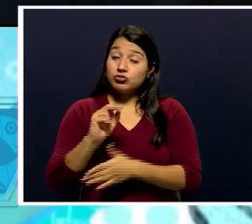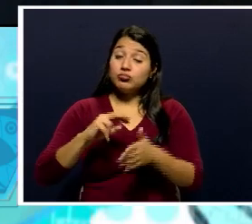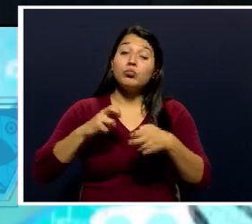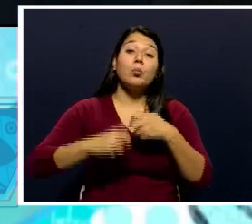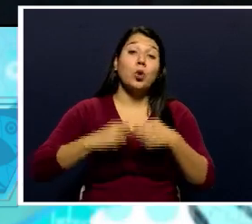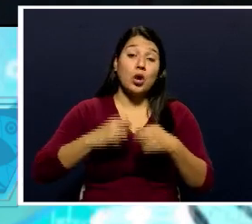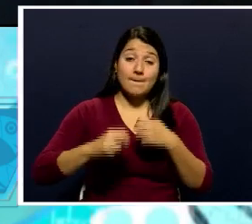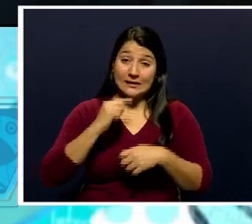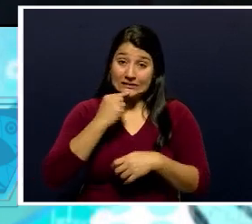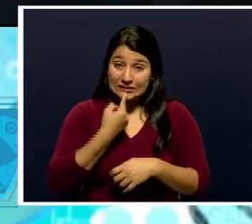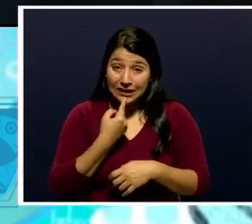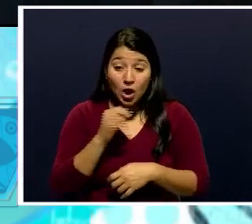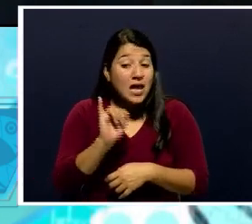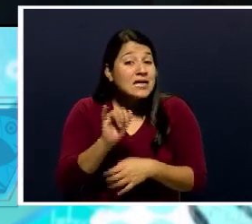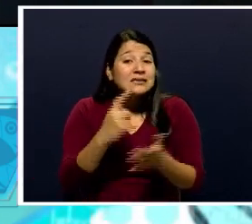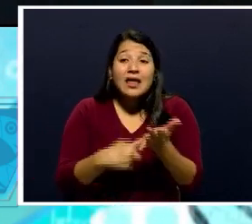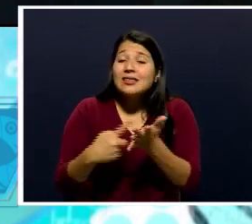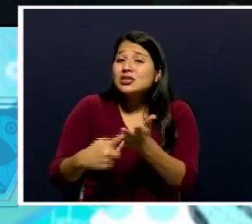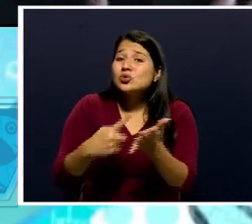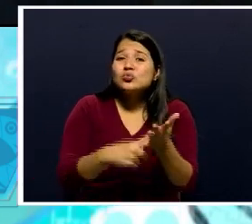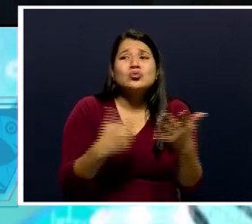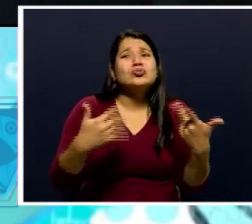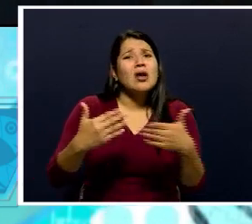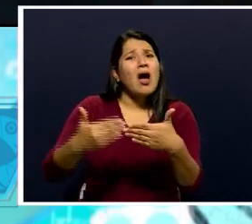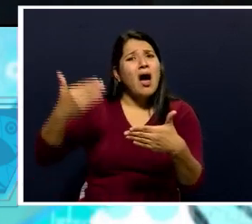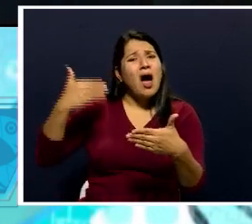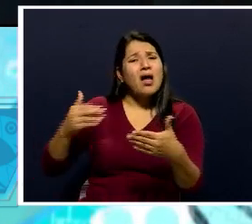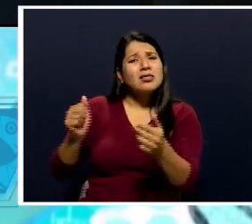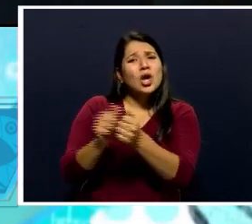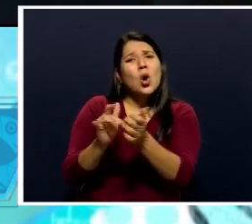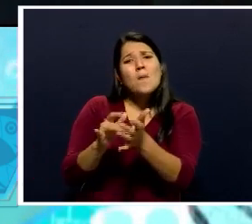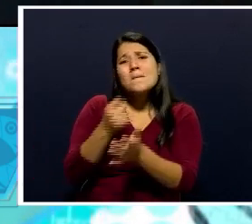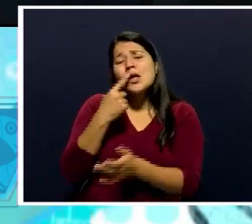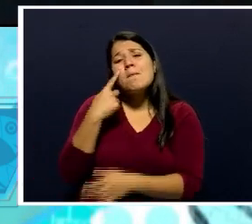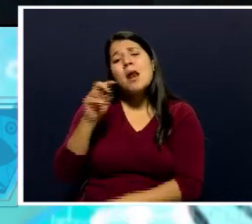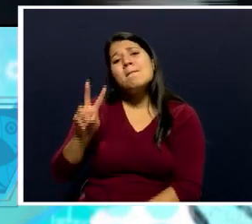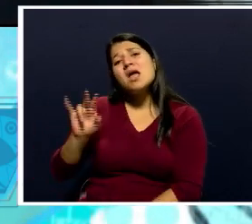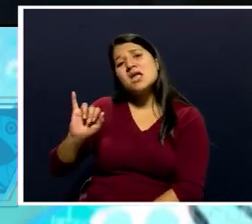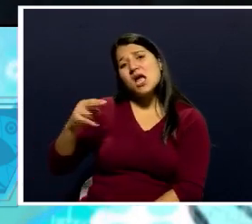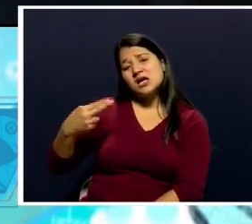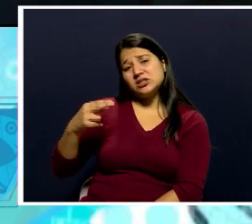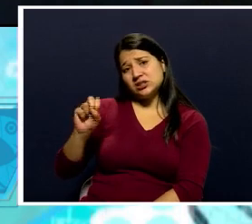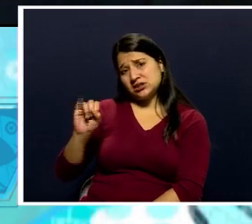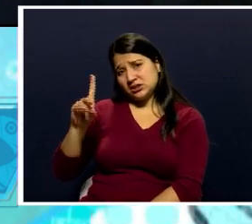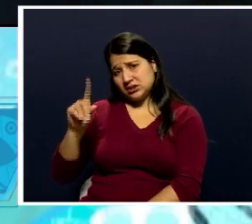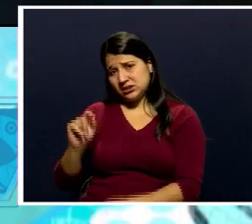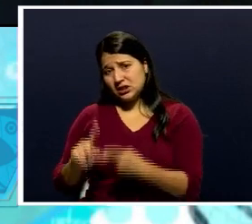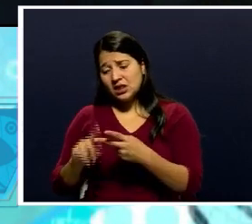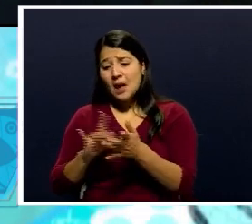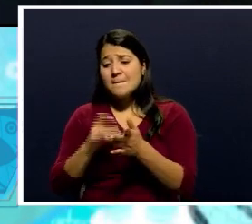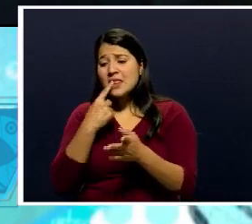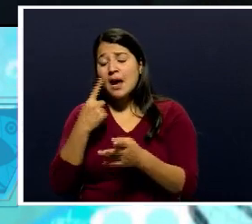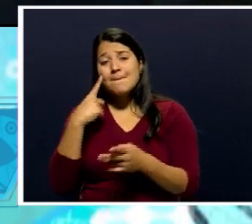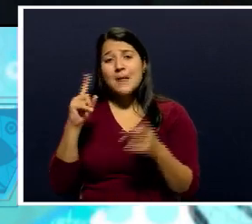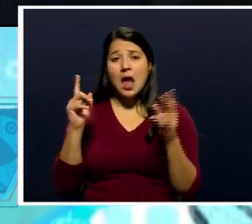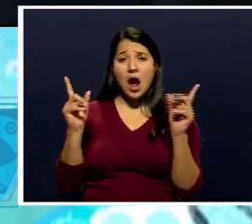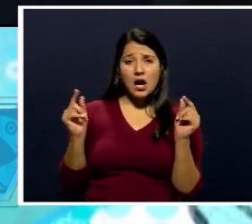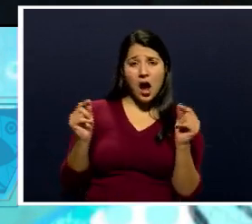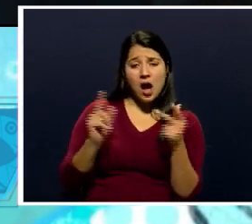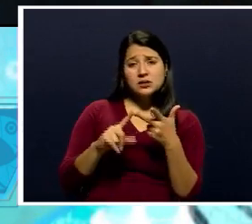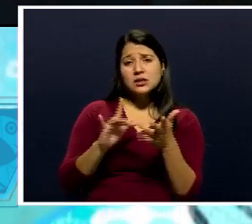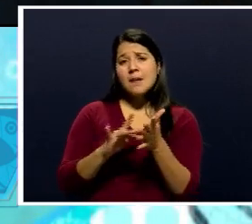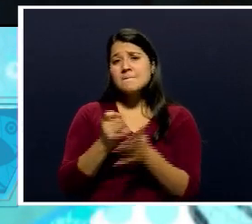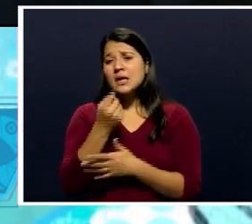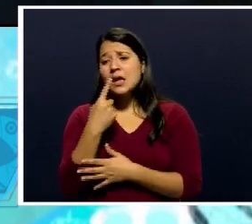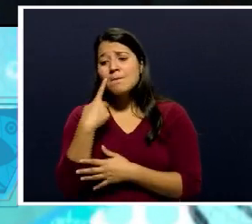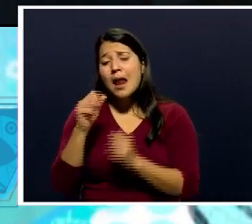muy serio. Esta discusión ya se tuvo, por ejemplo, con los medicamentos para el VIH-Sida, se ha tenido con medicamentos para el cáncer, con